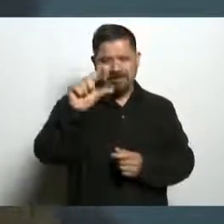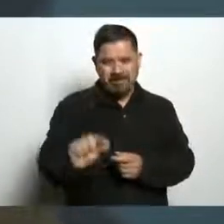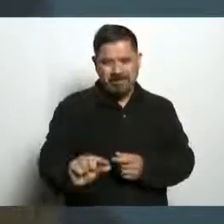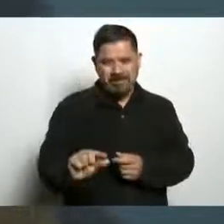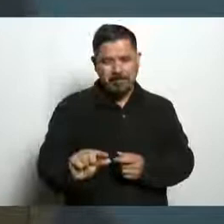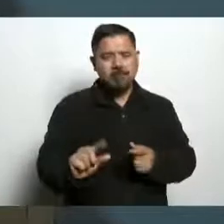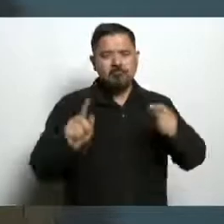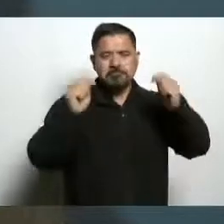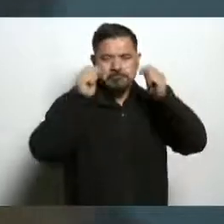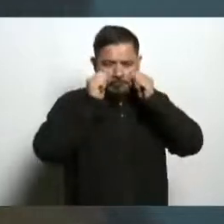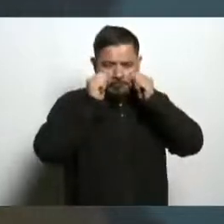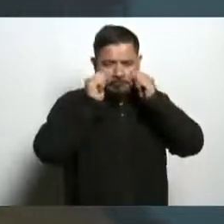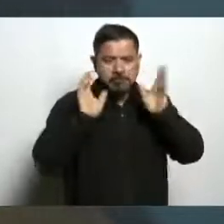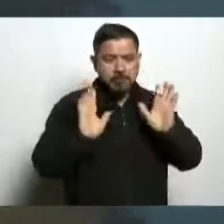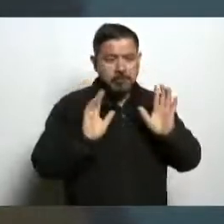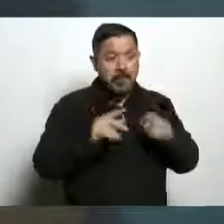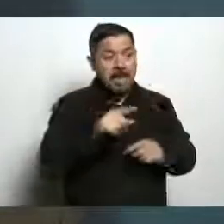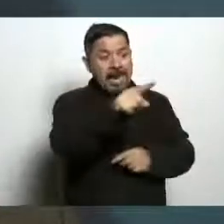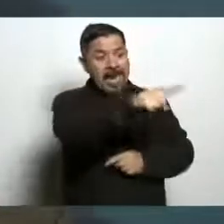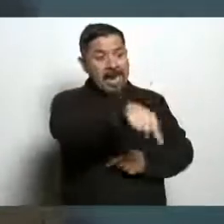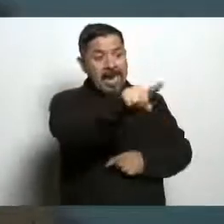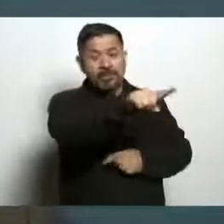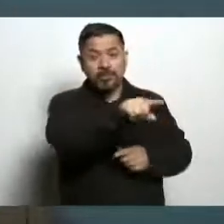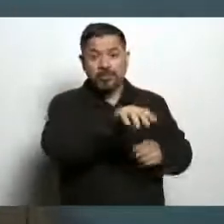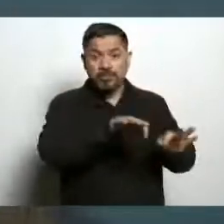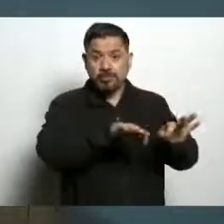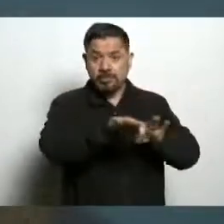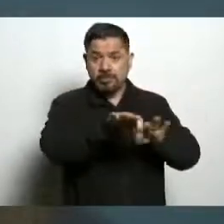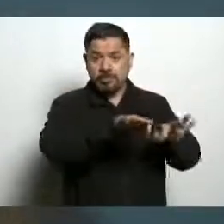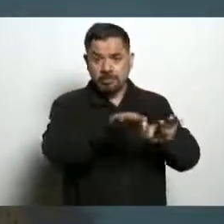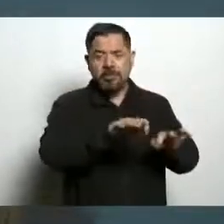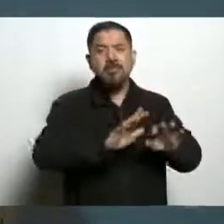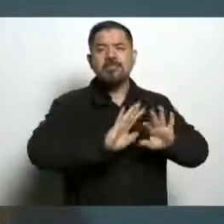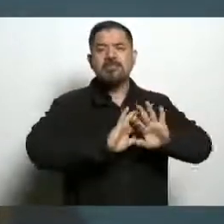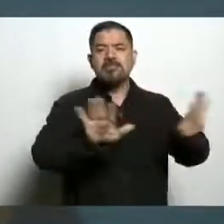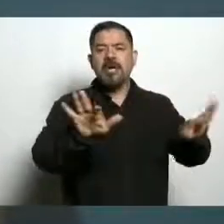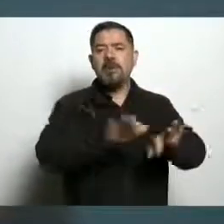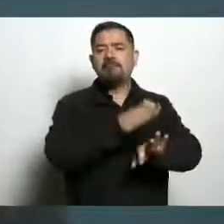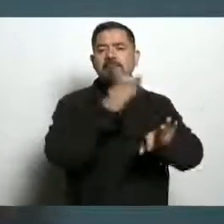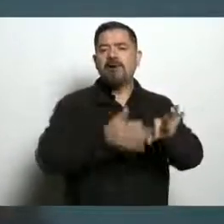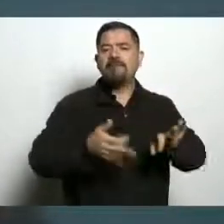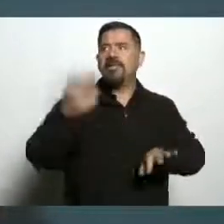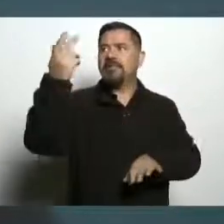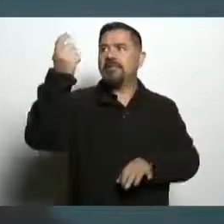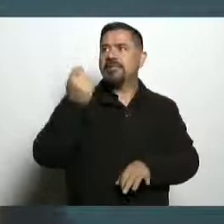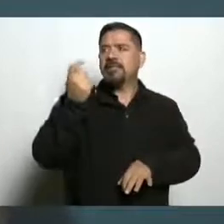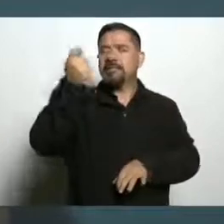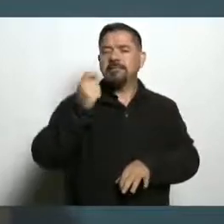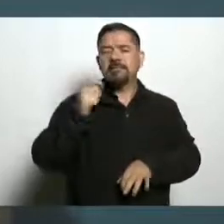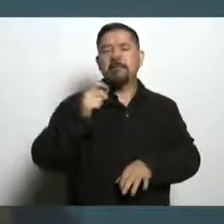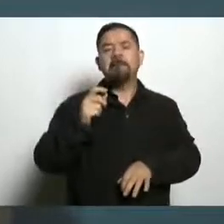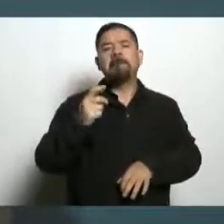mismos trabajadores pues van a recibir su pensión de adultos mayores